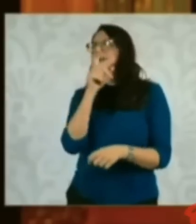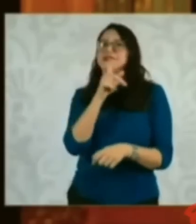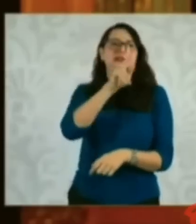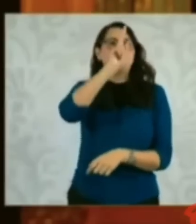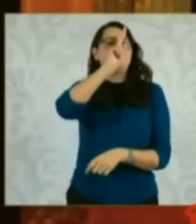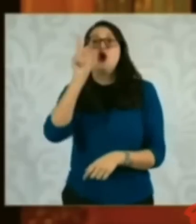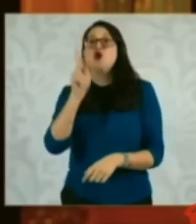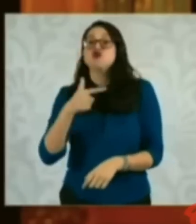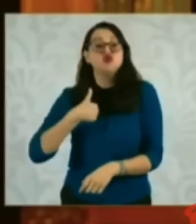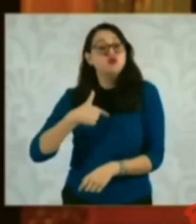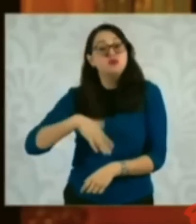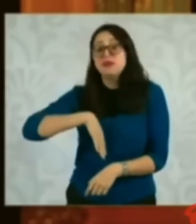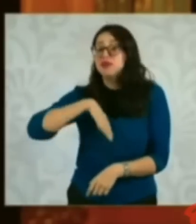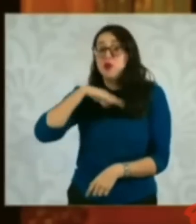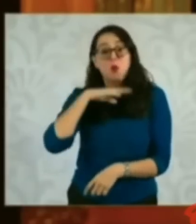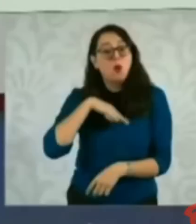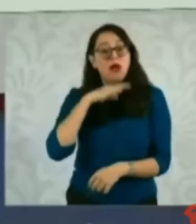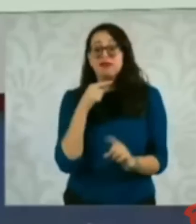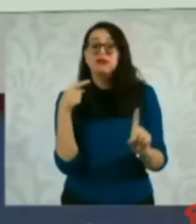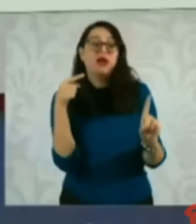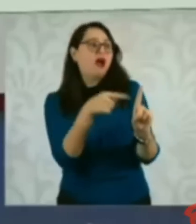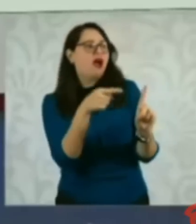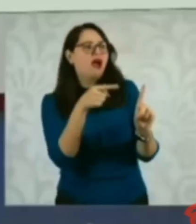Es que hay que decirlo con todas sus letras.